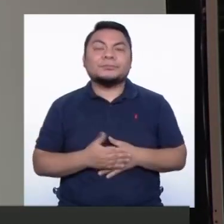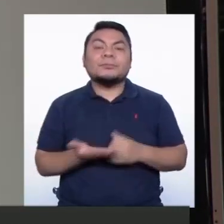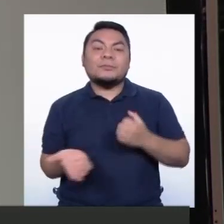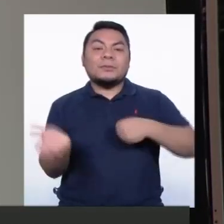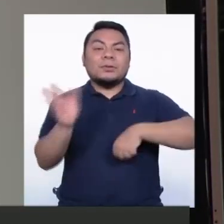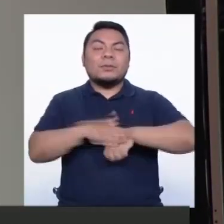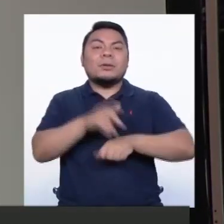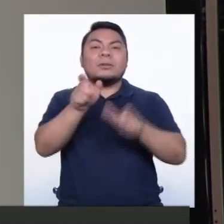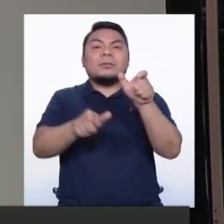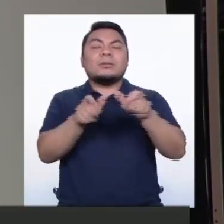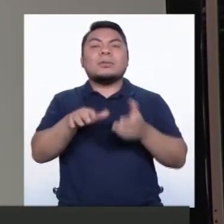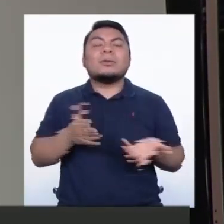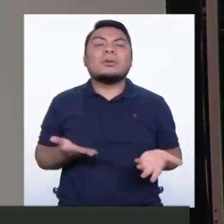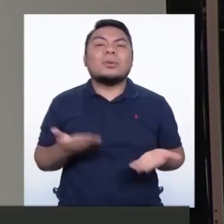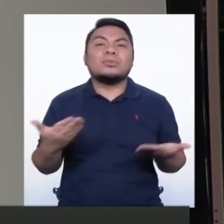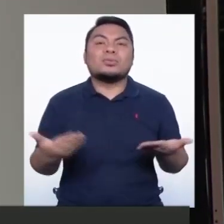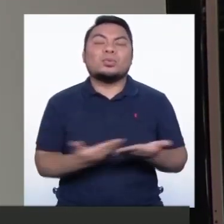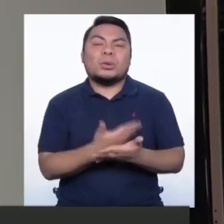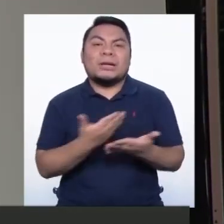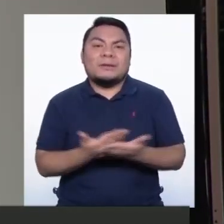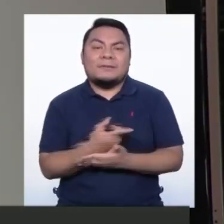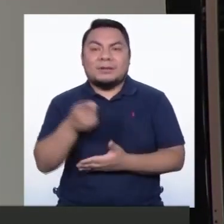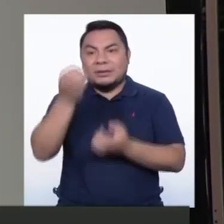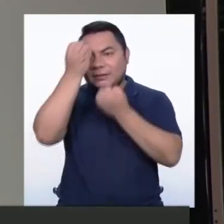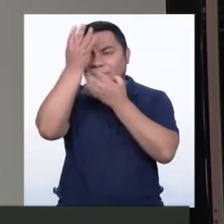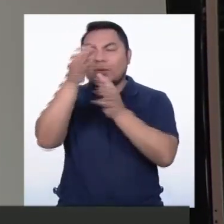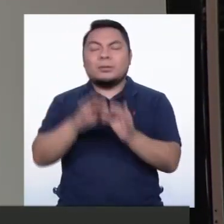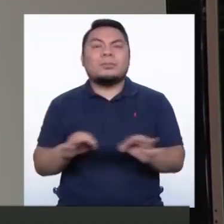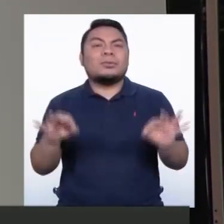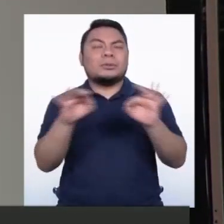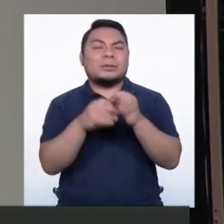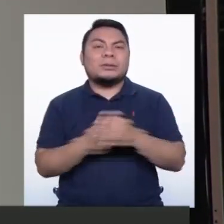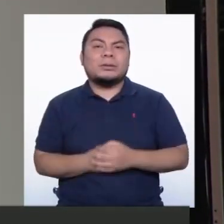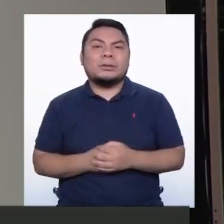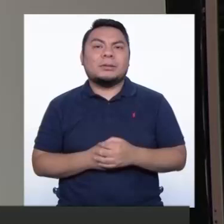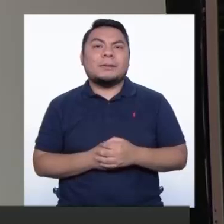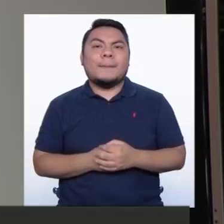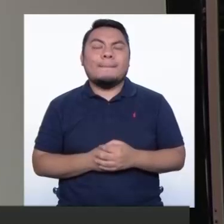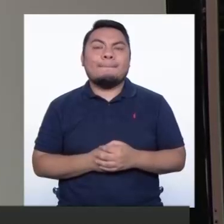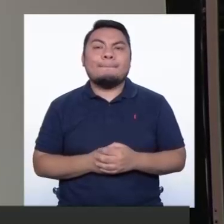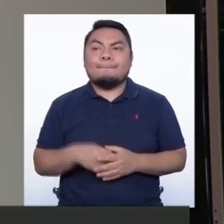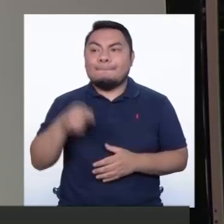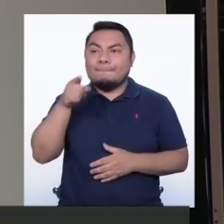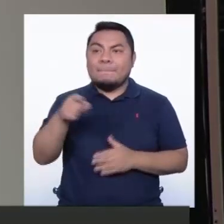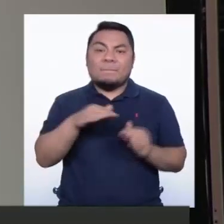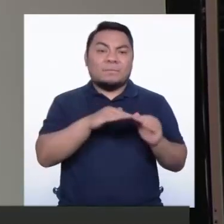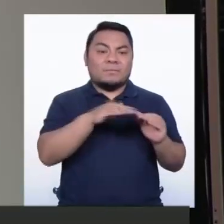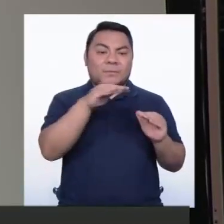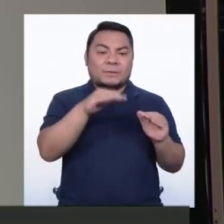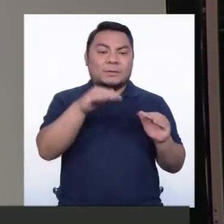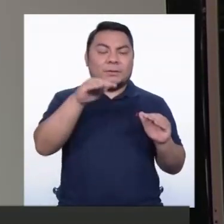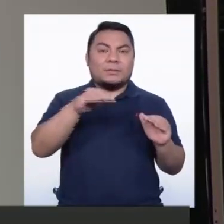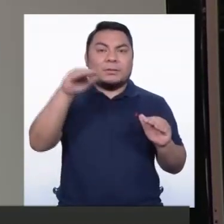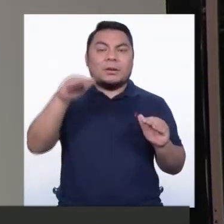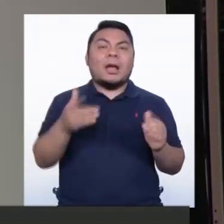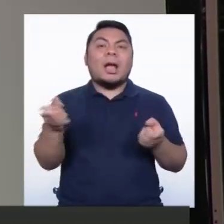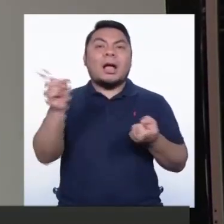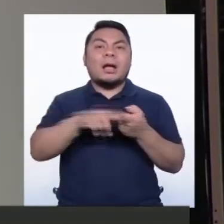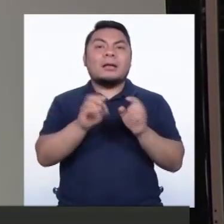nuevos. Es información importante. El crecimiento diario hasta el día de